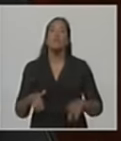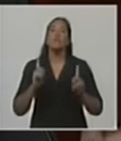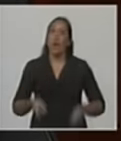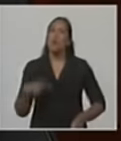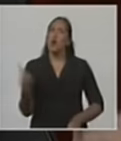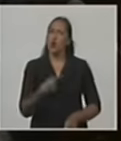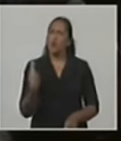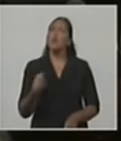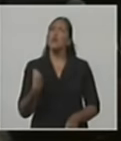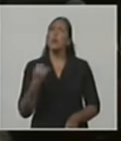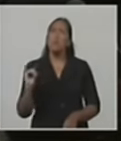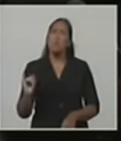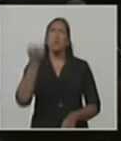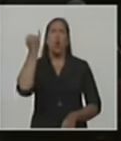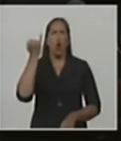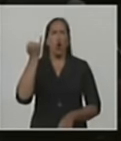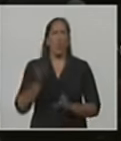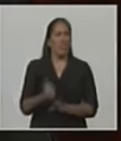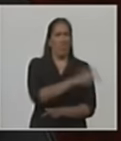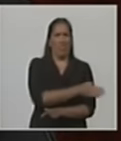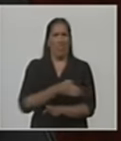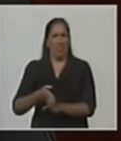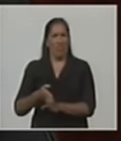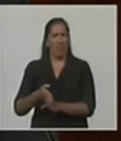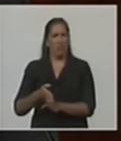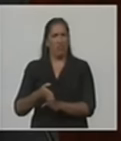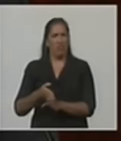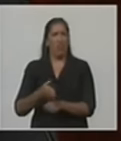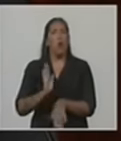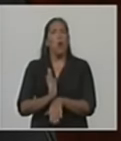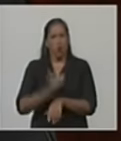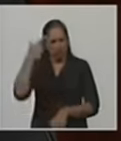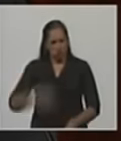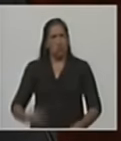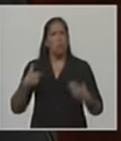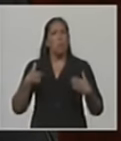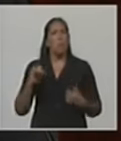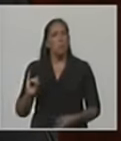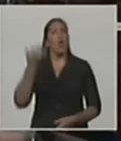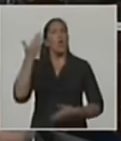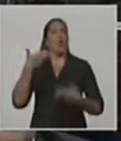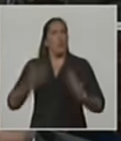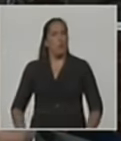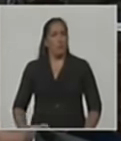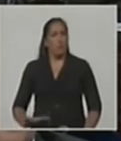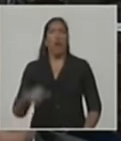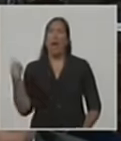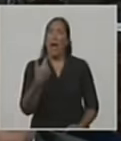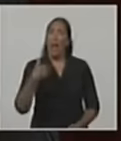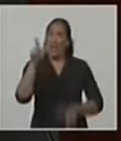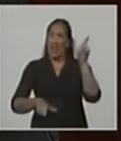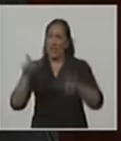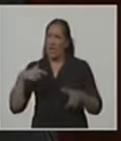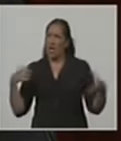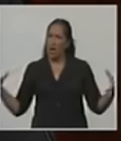somos mejores que esto. Somos mejores que la vida que llevamos. Los argentinos juntos podemos